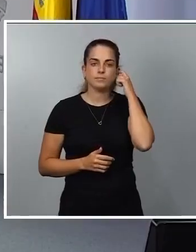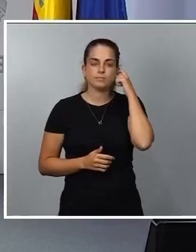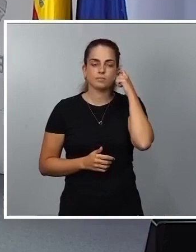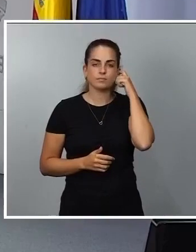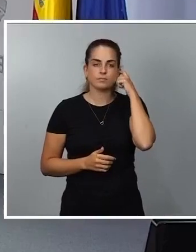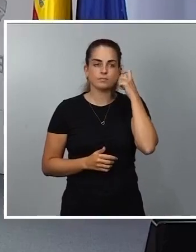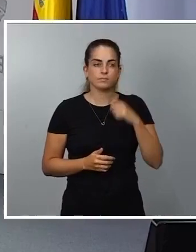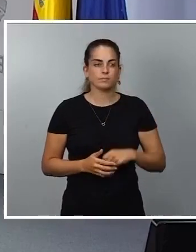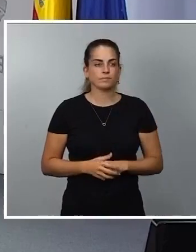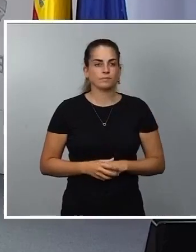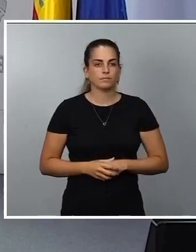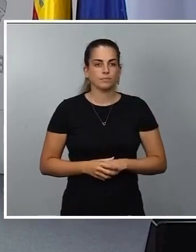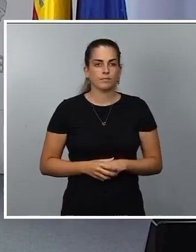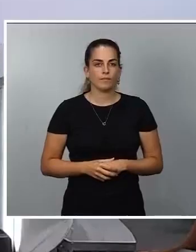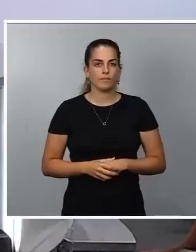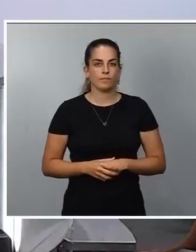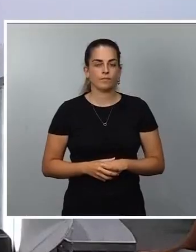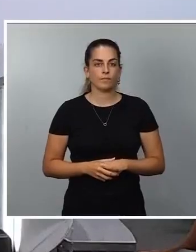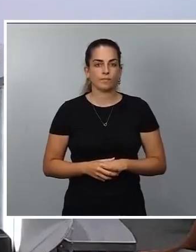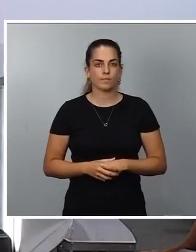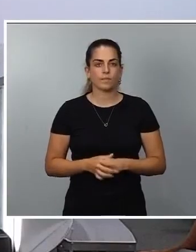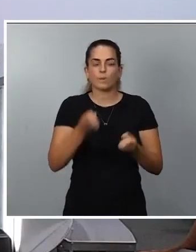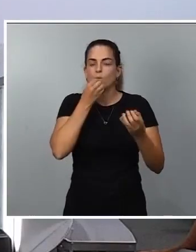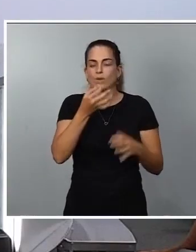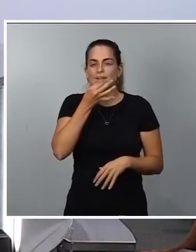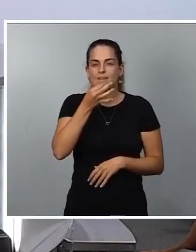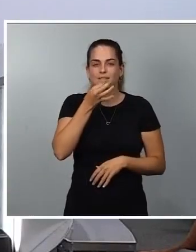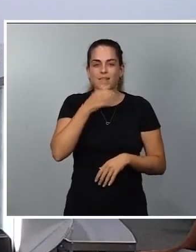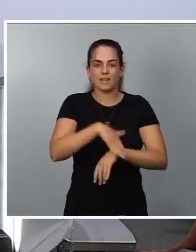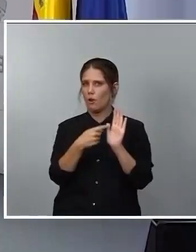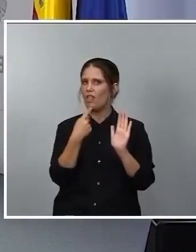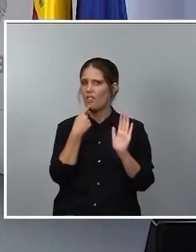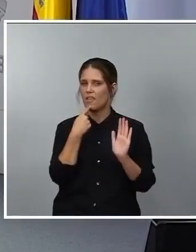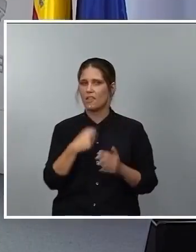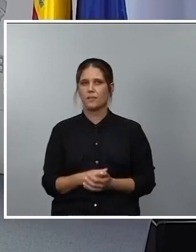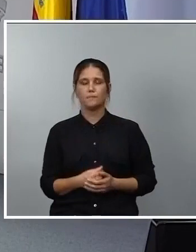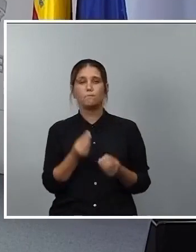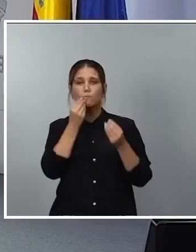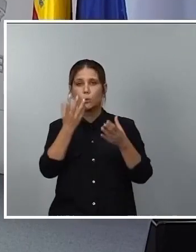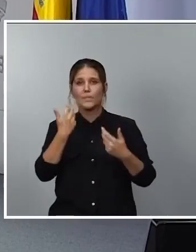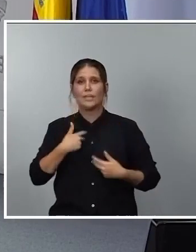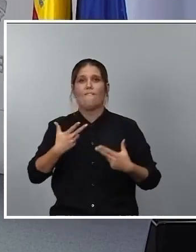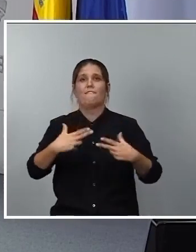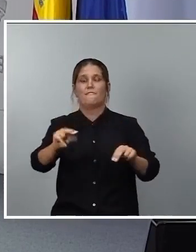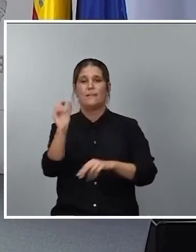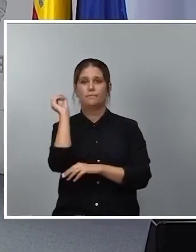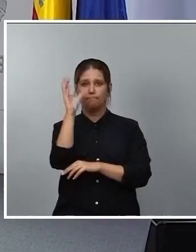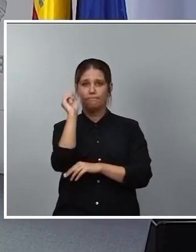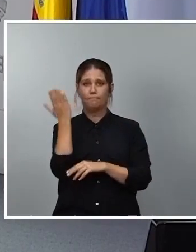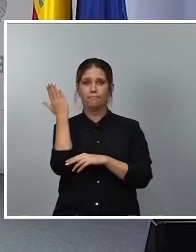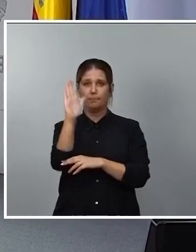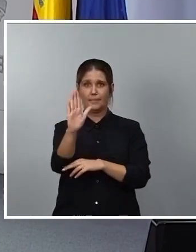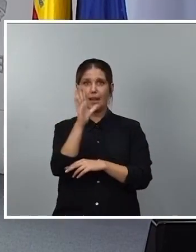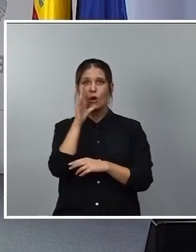mismo modo garantiza la objeción de conciencia' que se regula igual que en la ley de eutanasia para garantizar que siempre habrá personal